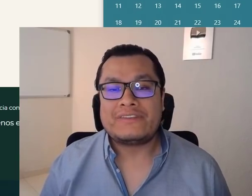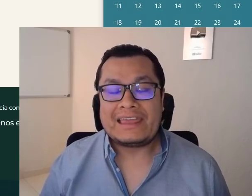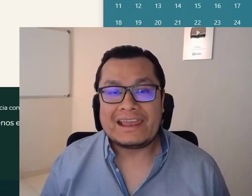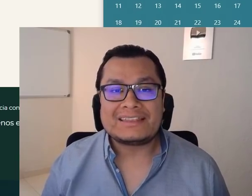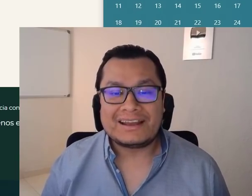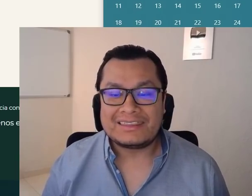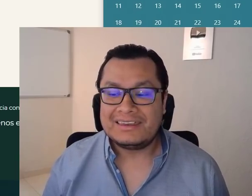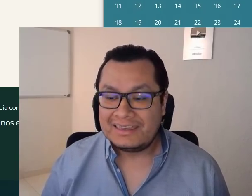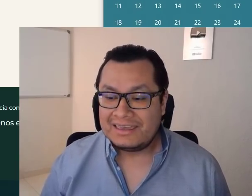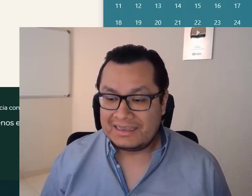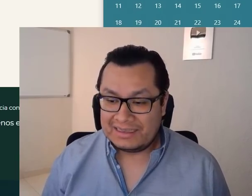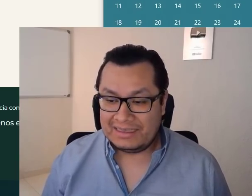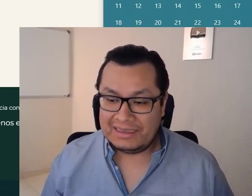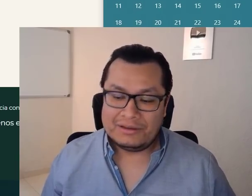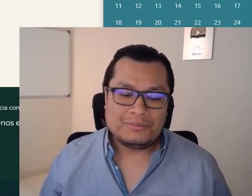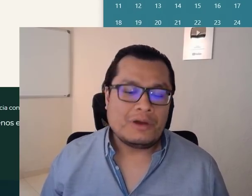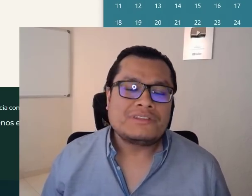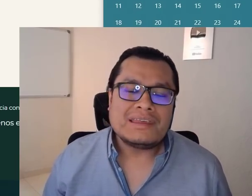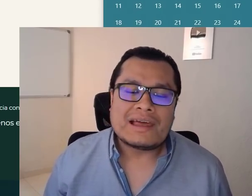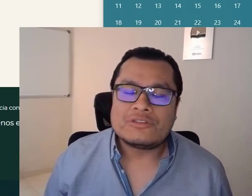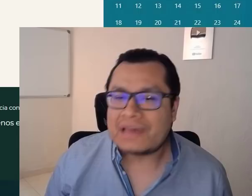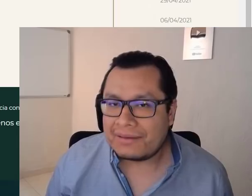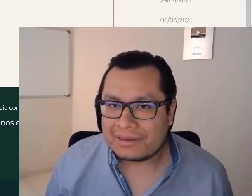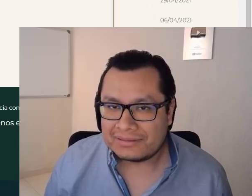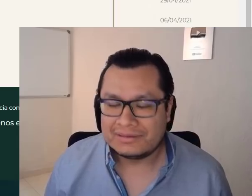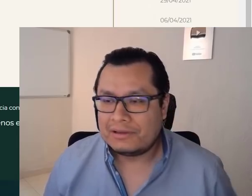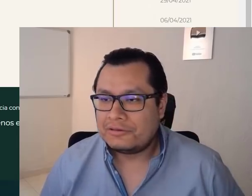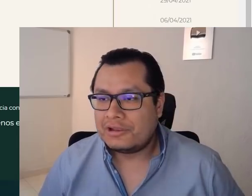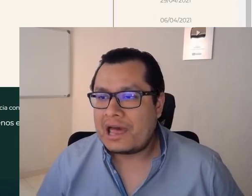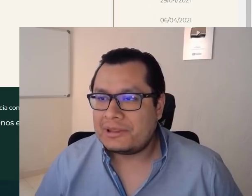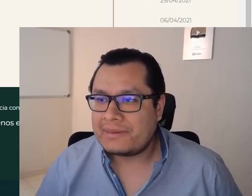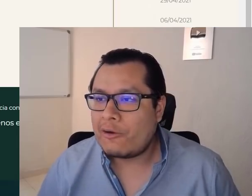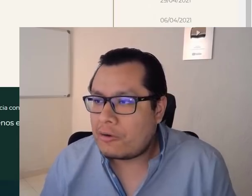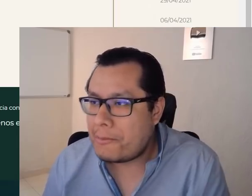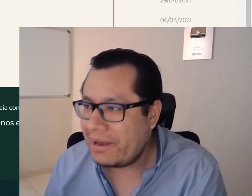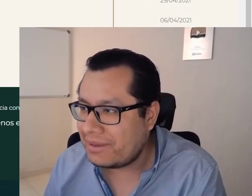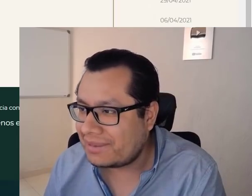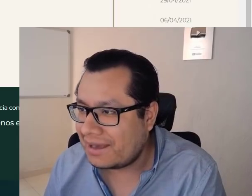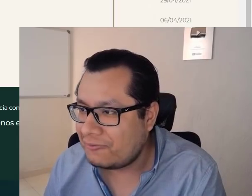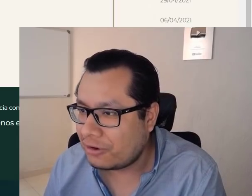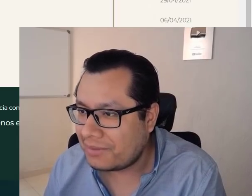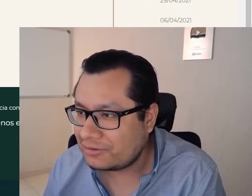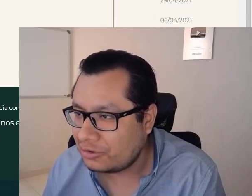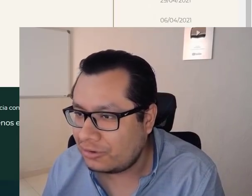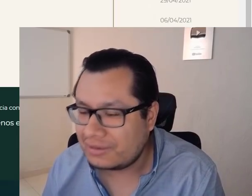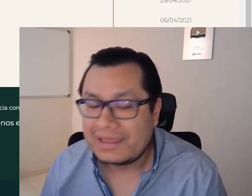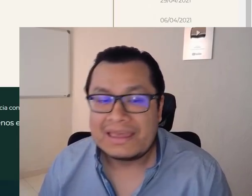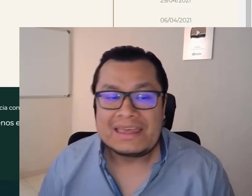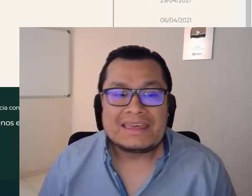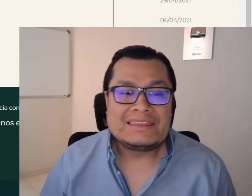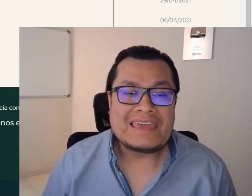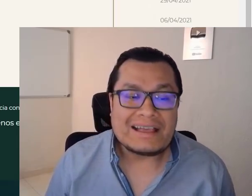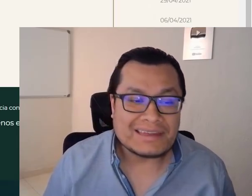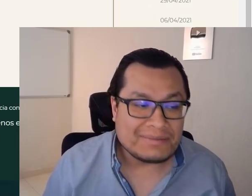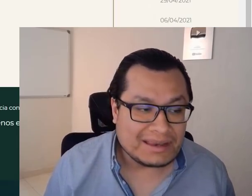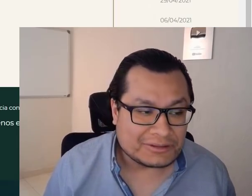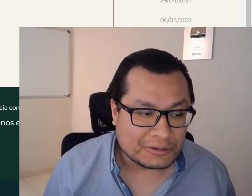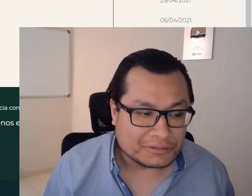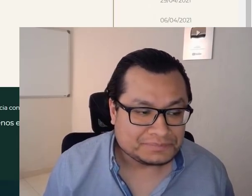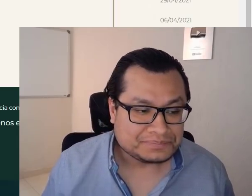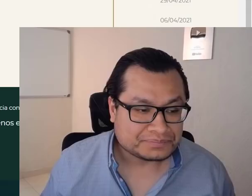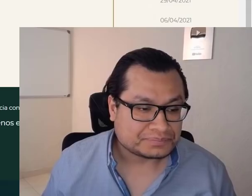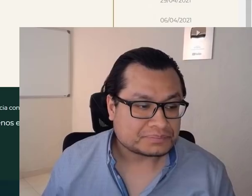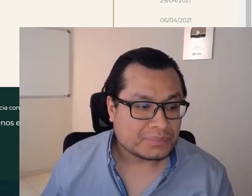de la tarde y ustedes ya lo saben digo yo nada más vengo a complementar la información ya se